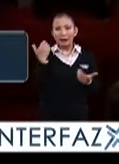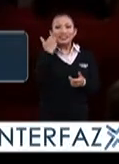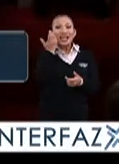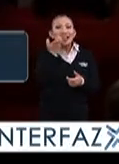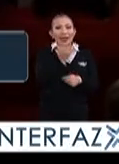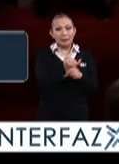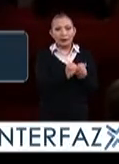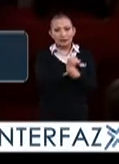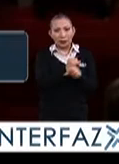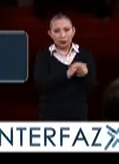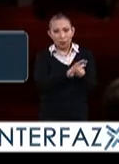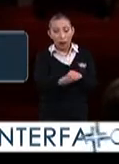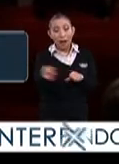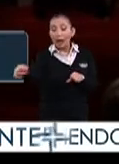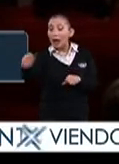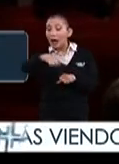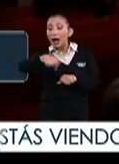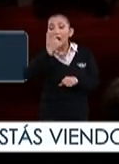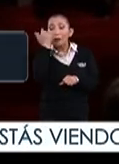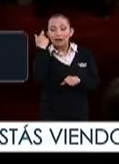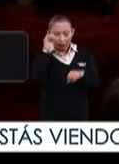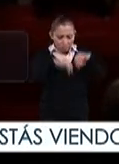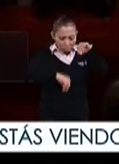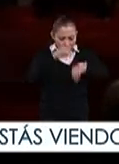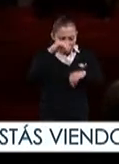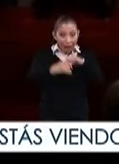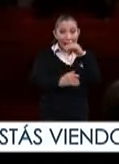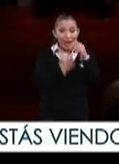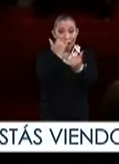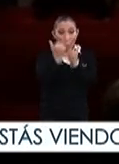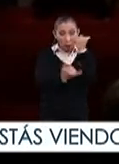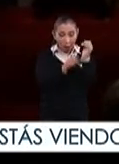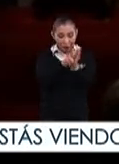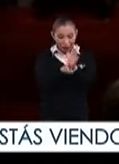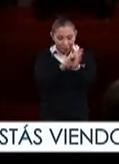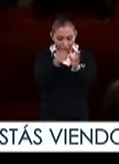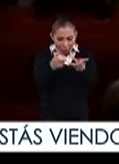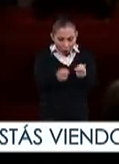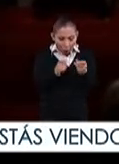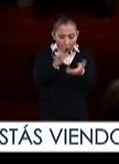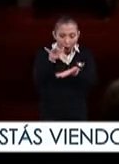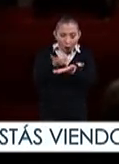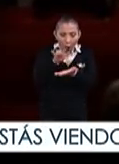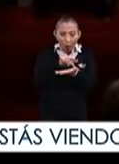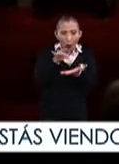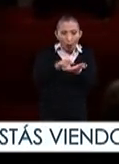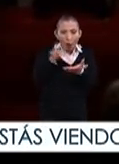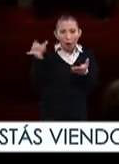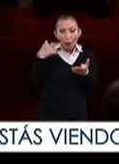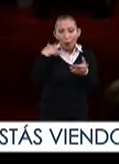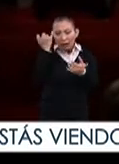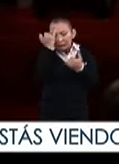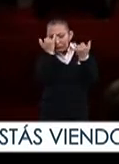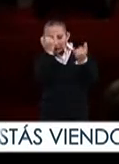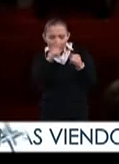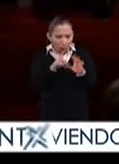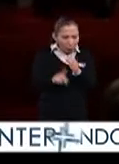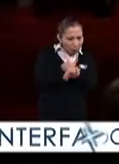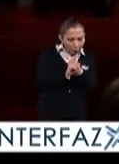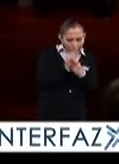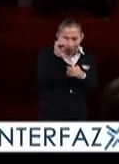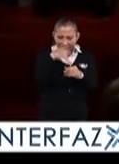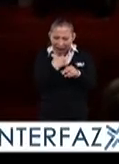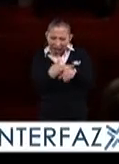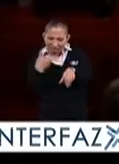persigue en esta investigación es que los estudiantes construyan un videojuego cuya mecánica de juego o puzzles, es decir, puzzles en este caso acertijos o problemáticas